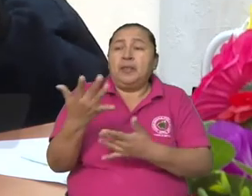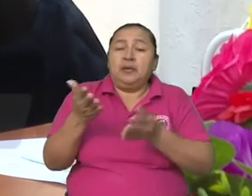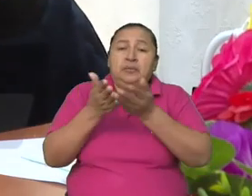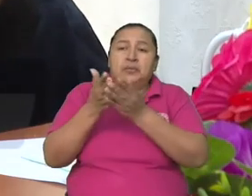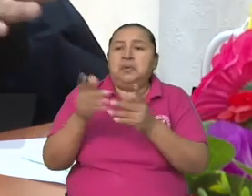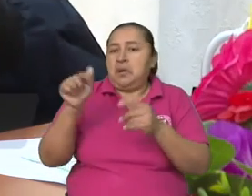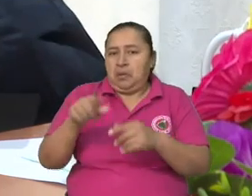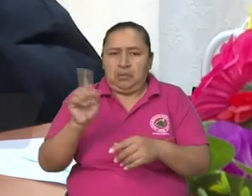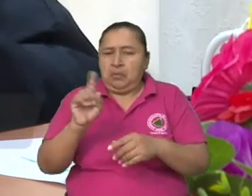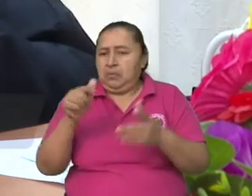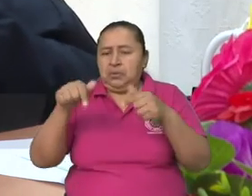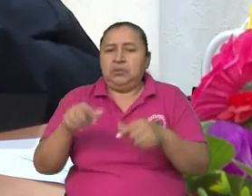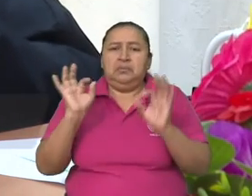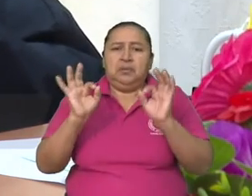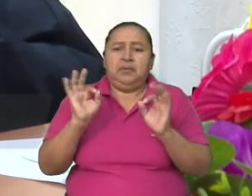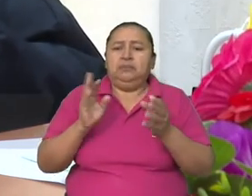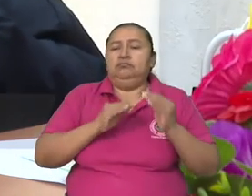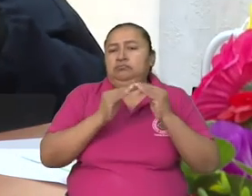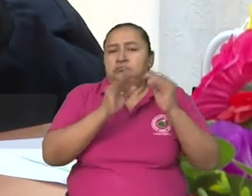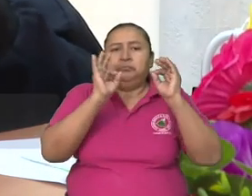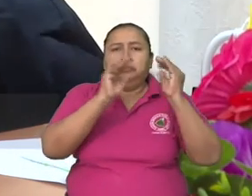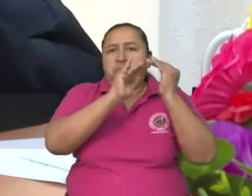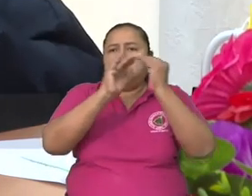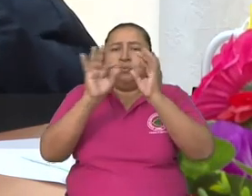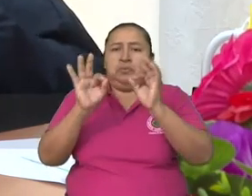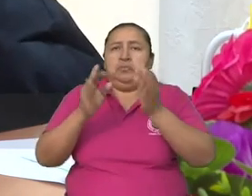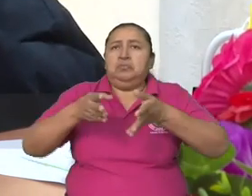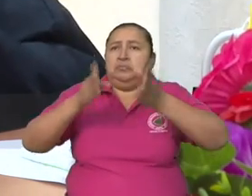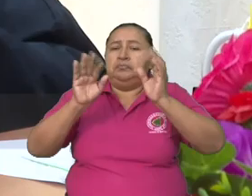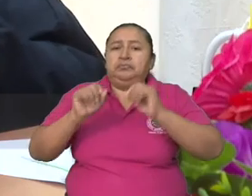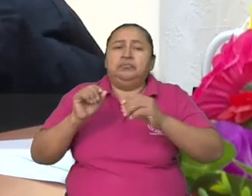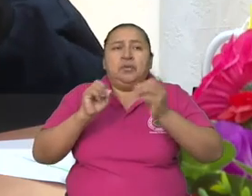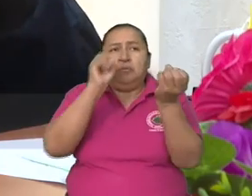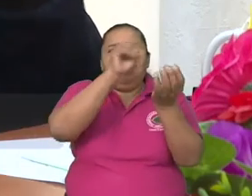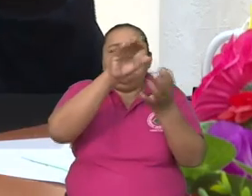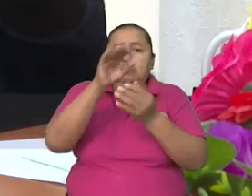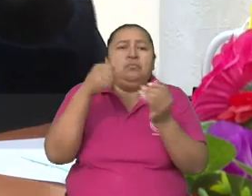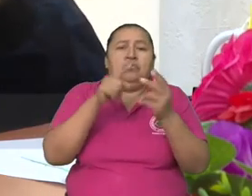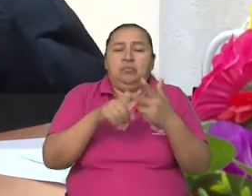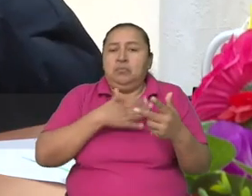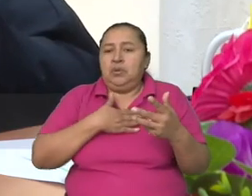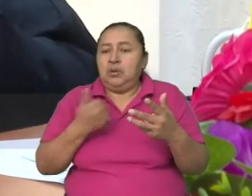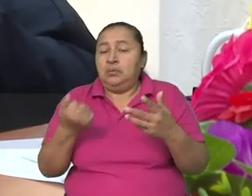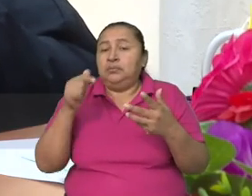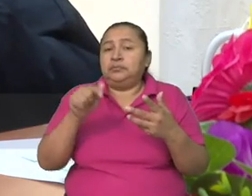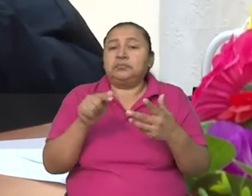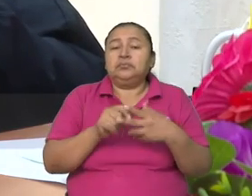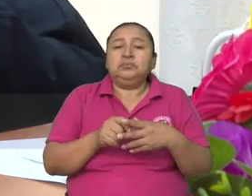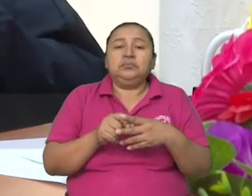barcos. Ahora tenemos ahí terminal, tenemos edificio, tenemos bodega, mejoramos